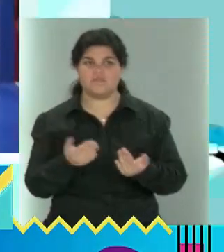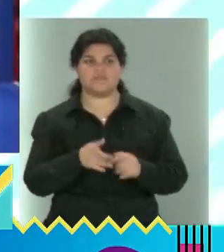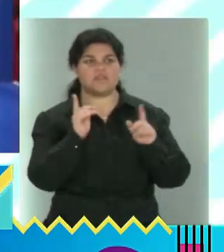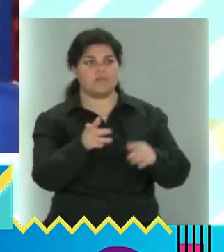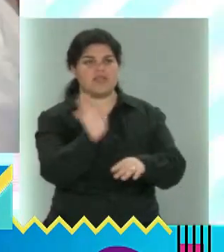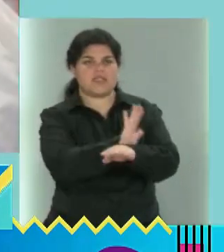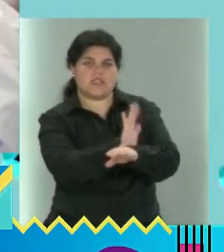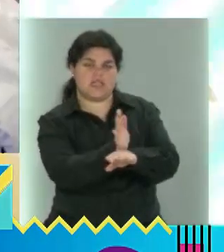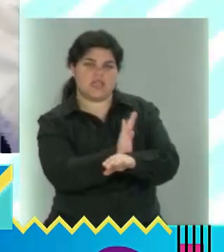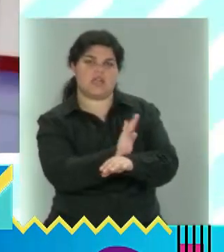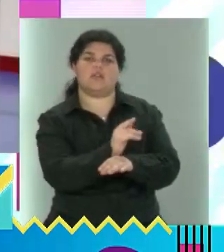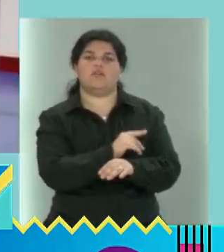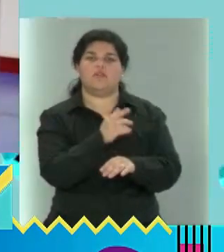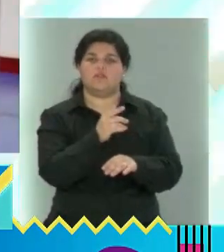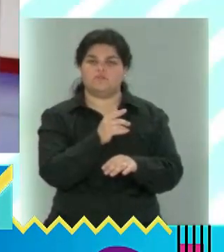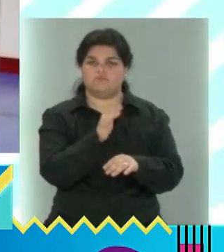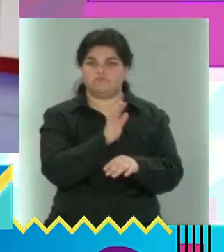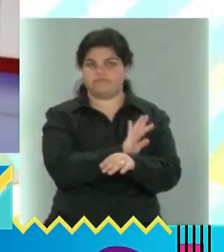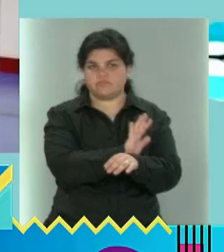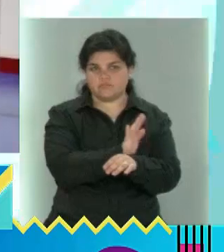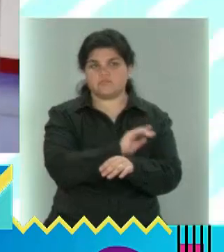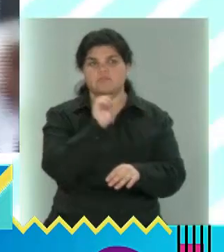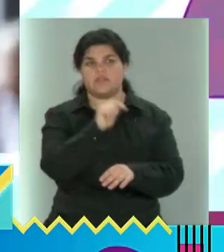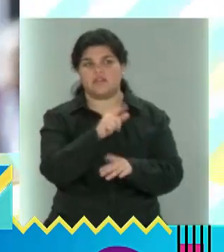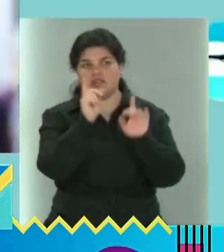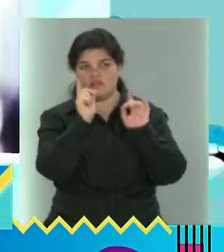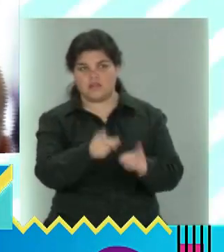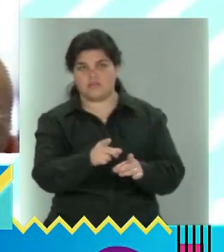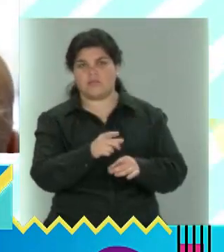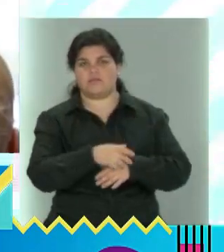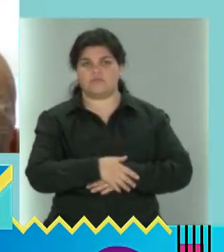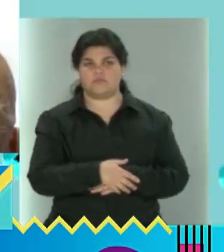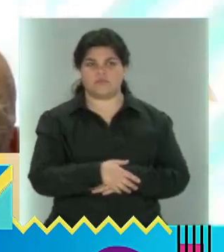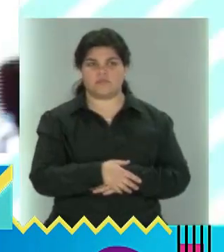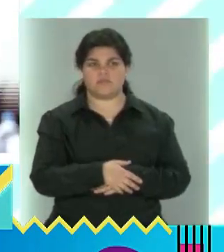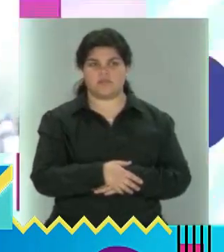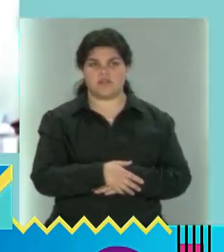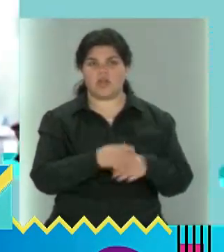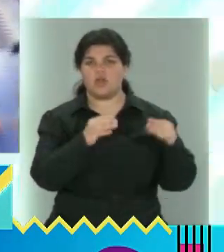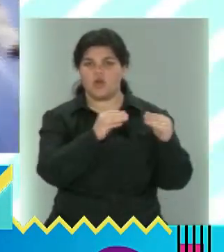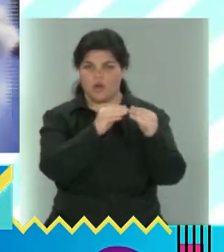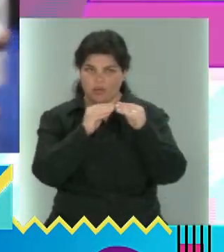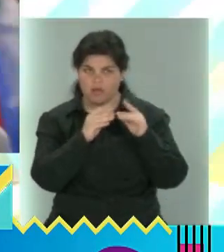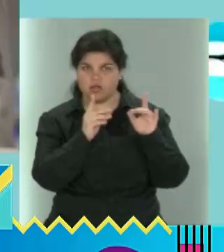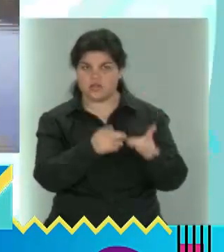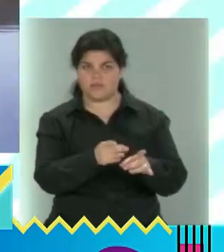películas que han vuelto a resurgir, eso también nos trae a nosotros compañeros. Y